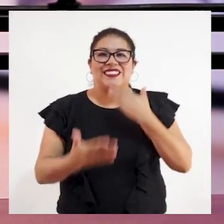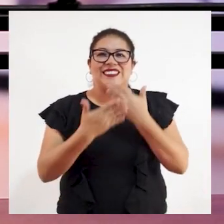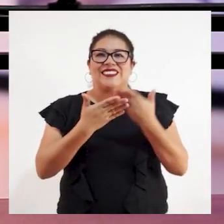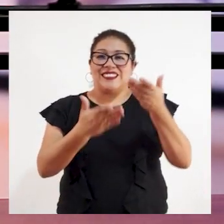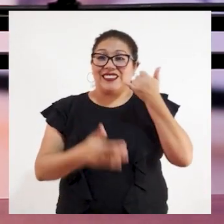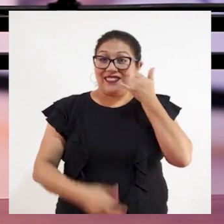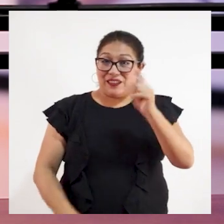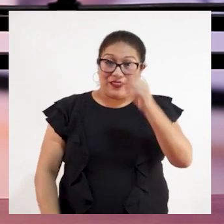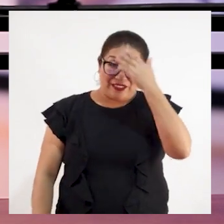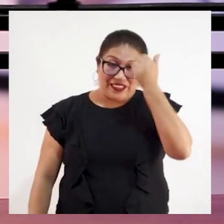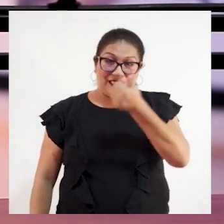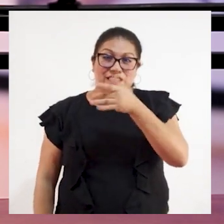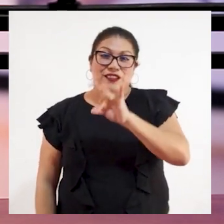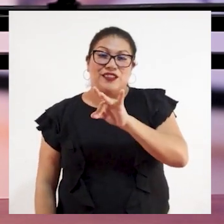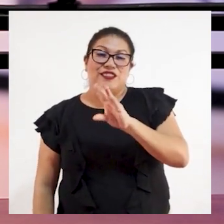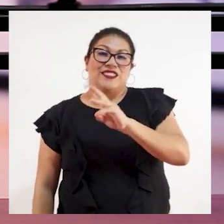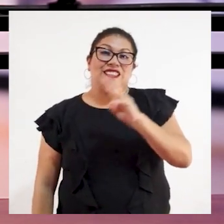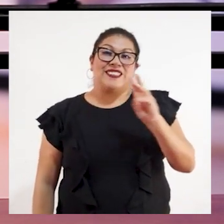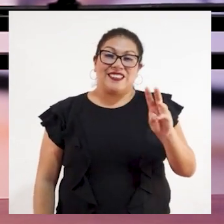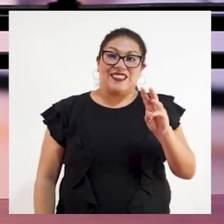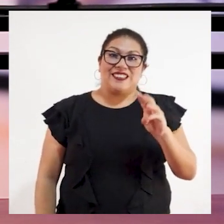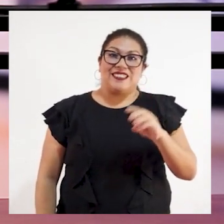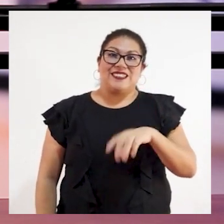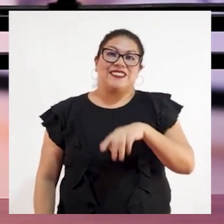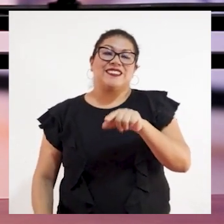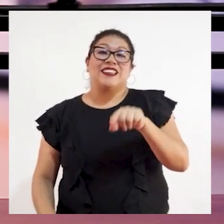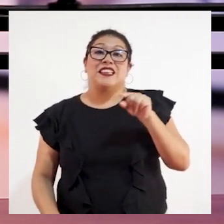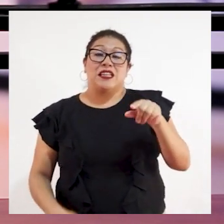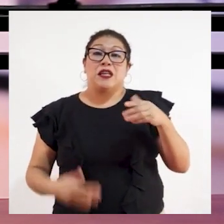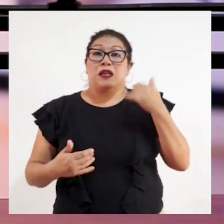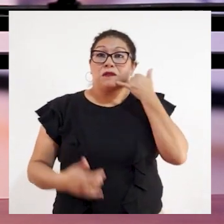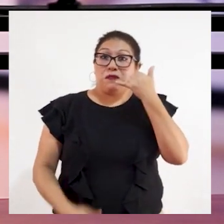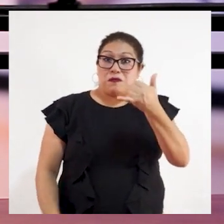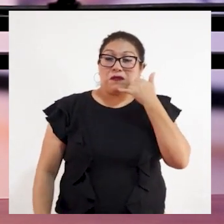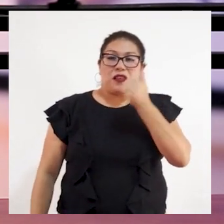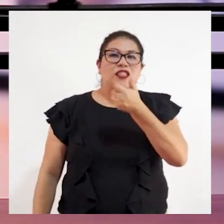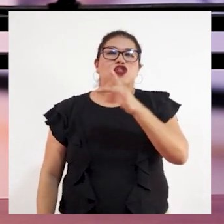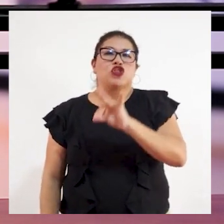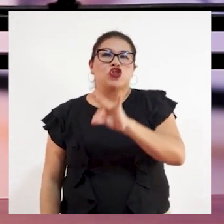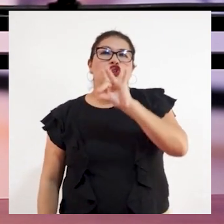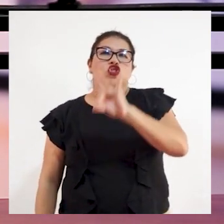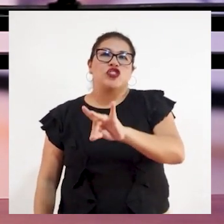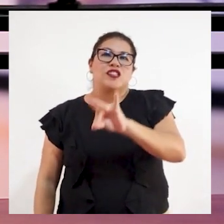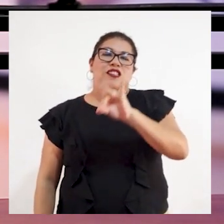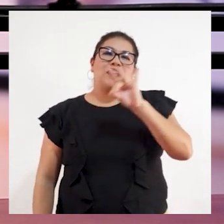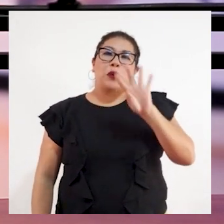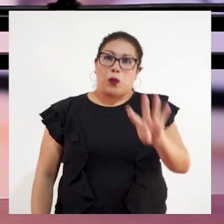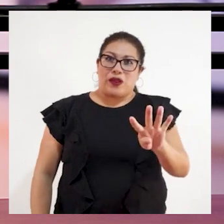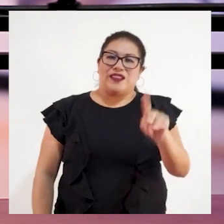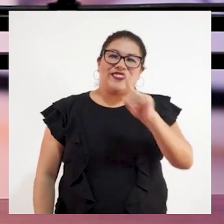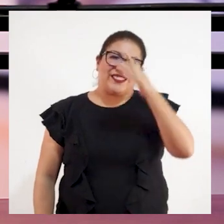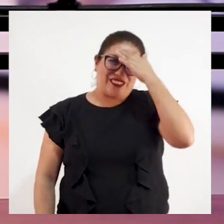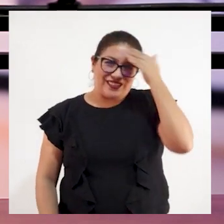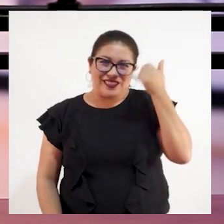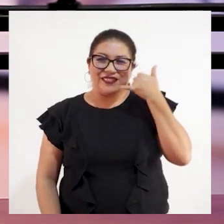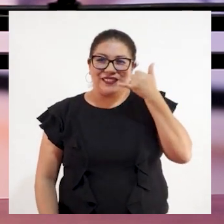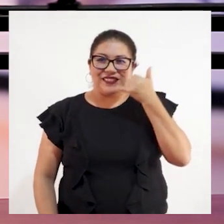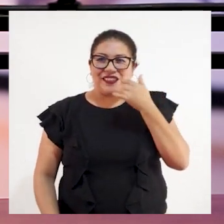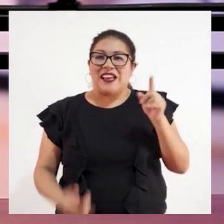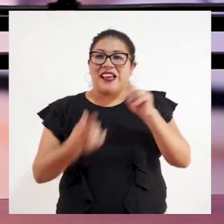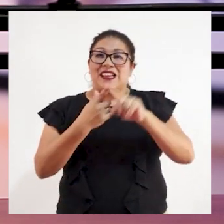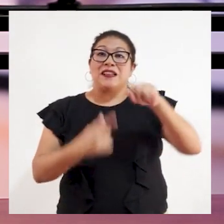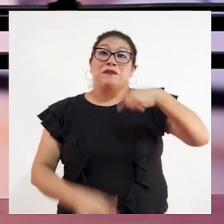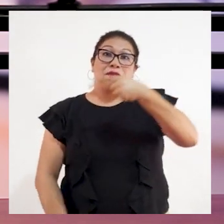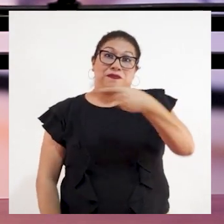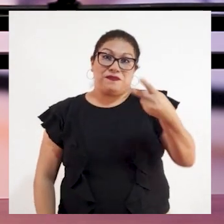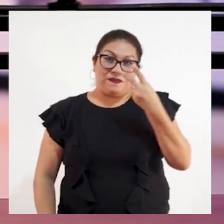olviden, 1884, el teléfono al cual pueden llamar, ¿no?, para recibir asistencia. Con nosotros será